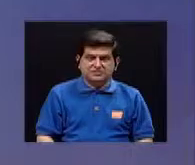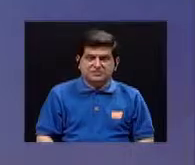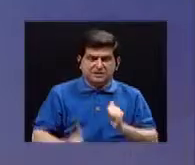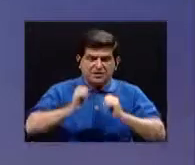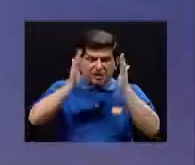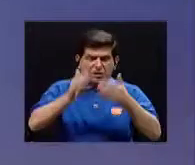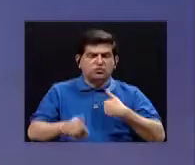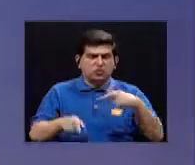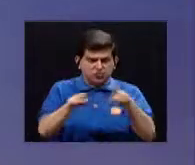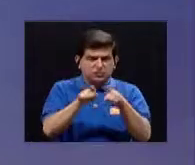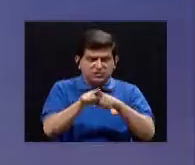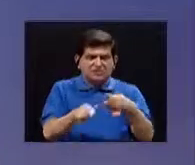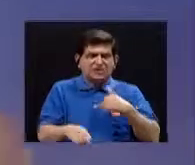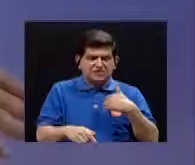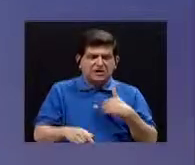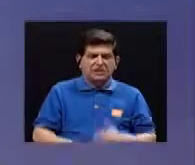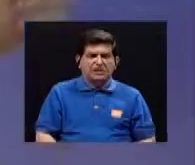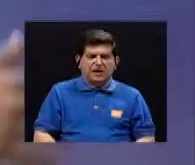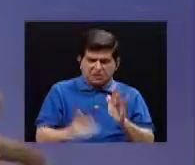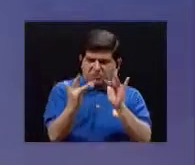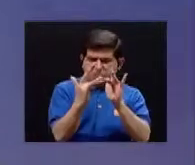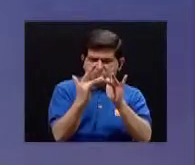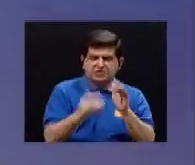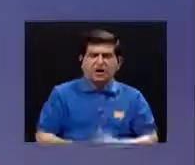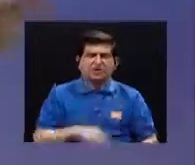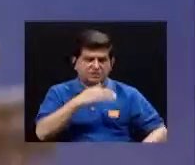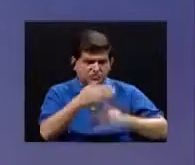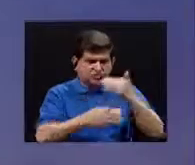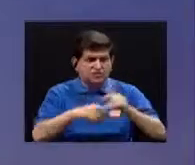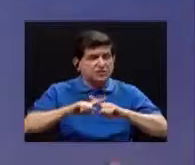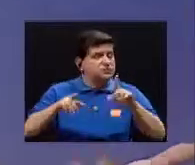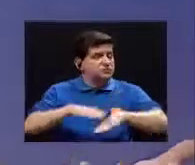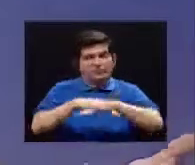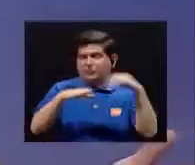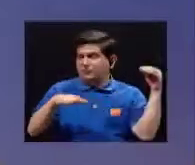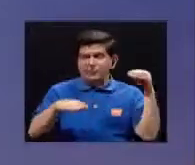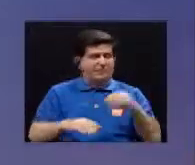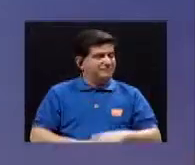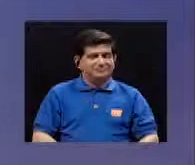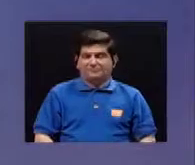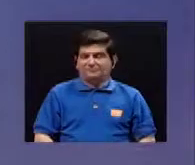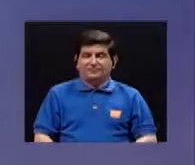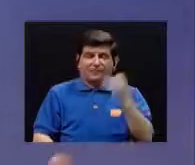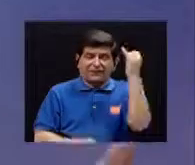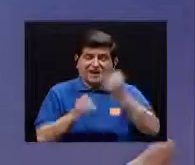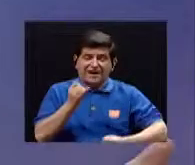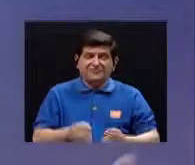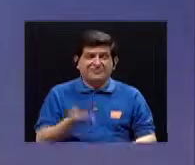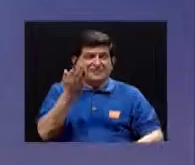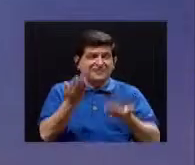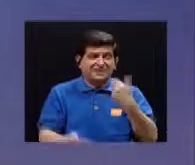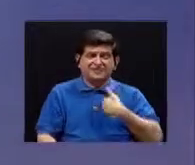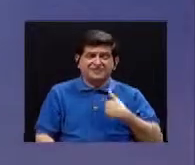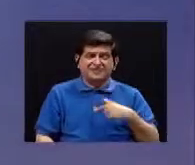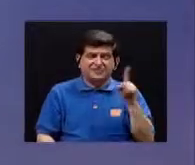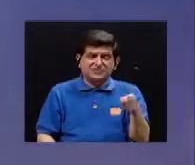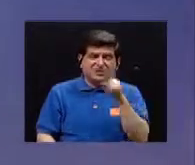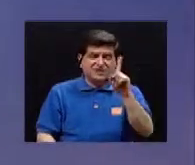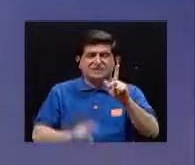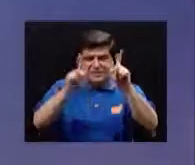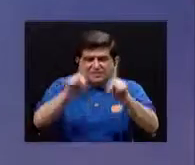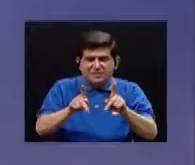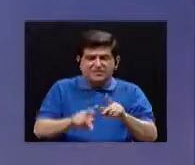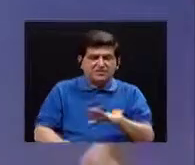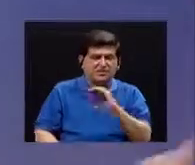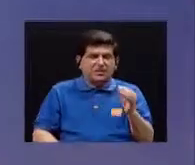digamos hubo actores con los que yo también tuve un acercamiento y hicimos un proceso y quedaron fuera porque día al final se me hacía tal vez tuve que cancelar